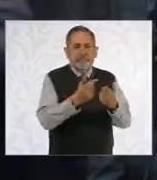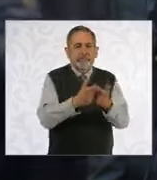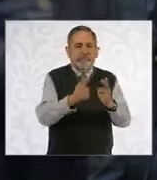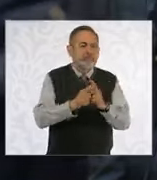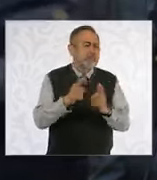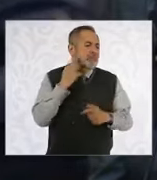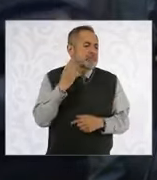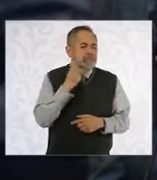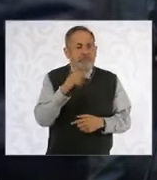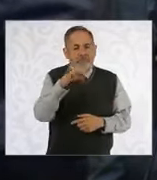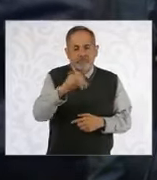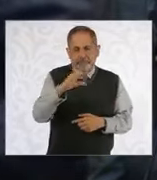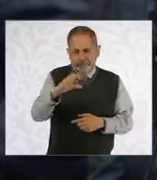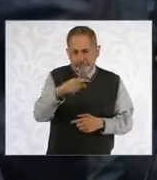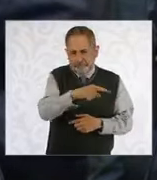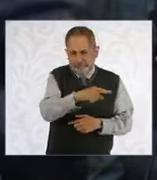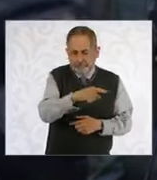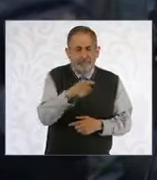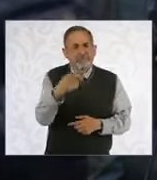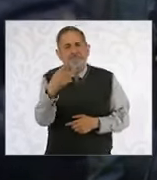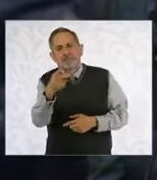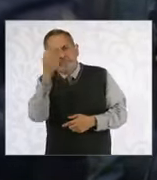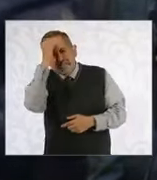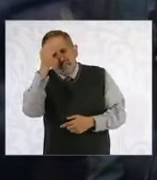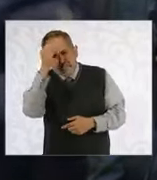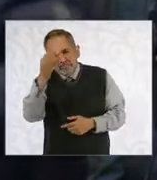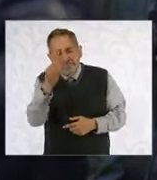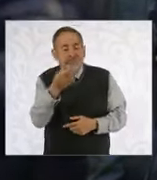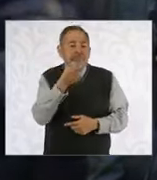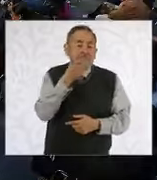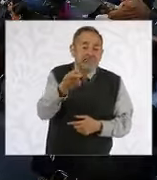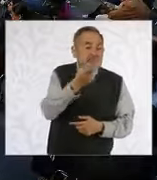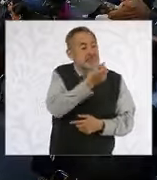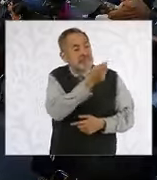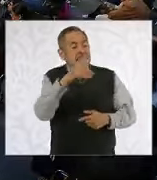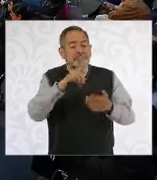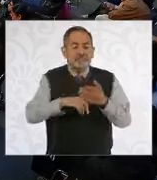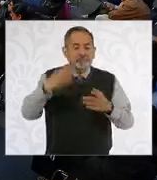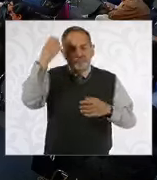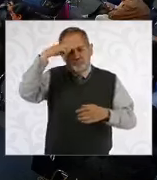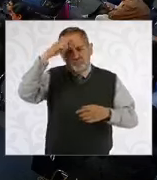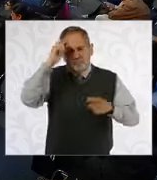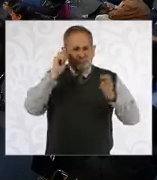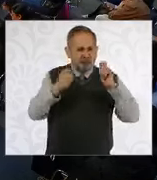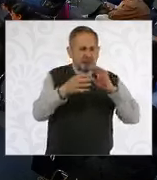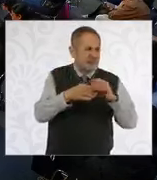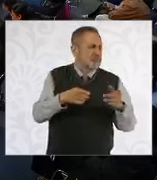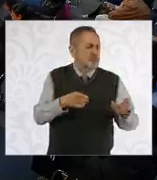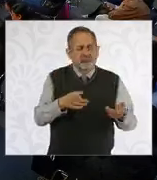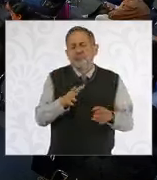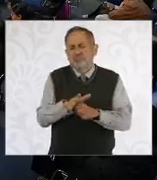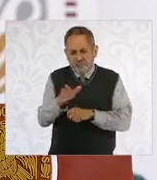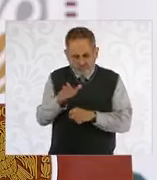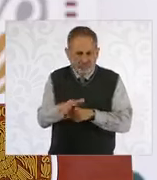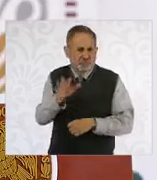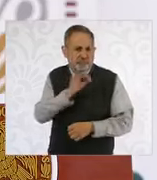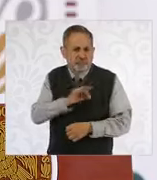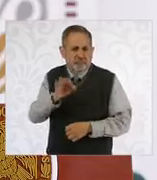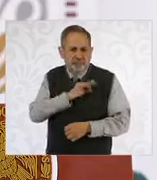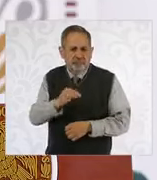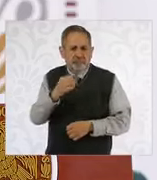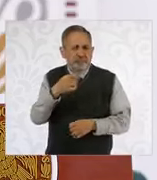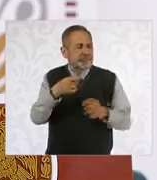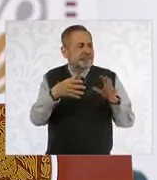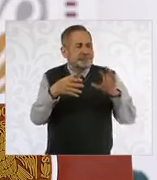Saber su opinión, doctora, porque hay expertos constitucionalistas que dicen que esto pues realmente son